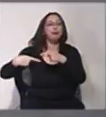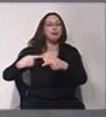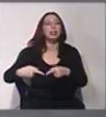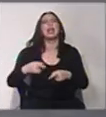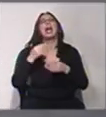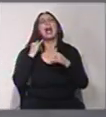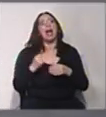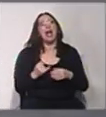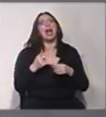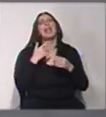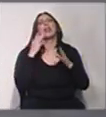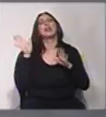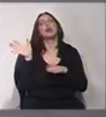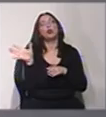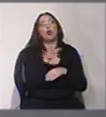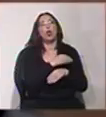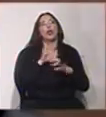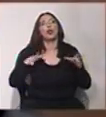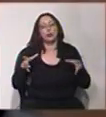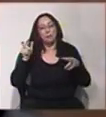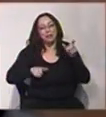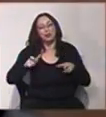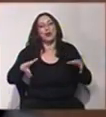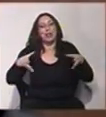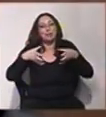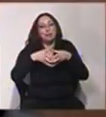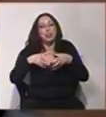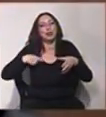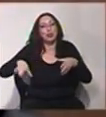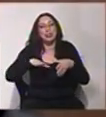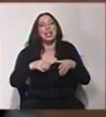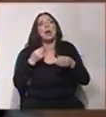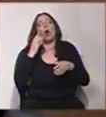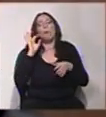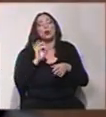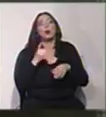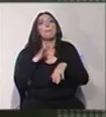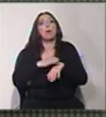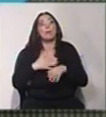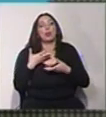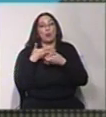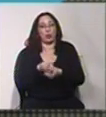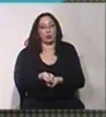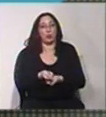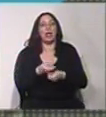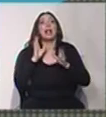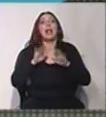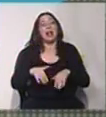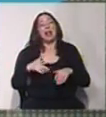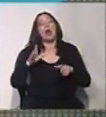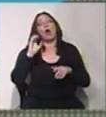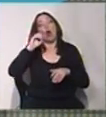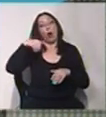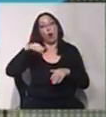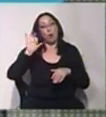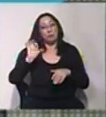la participación de todos los sectores de la comunidad para brindar la ayuda oportuna en el momento justo. La Organización Mundial de la Salud estima que en